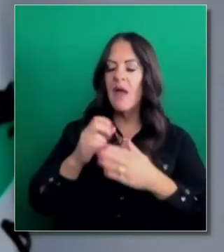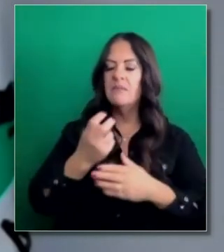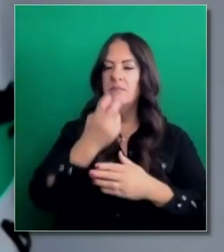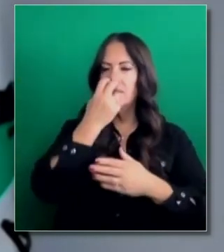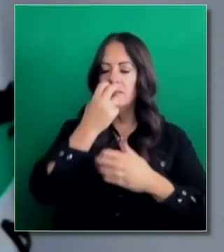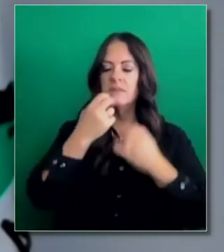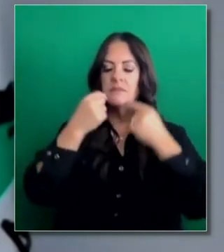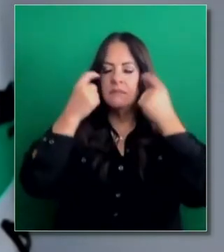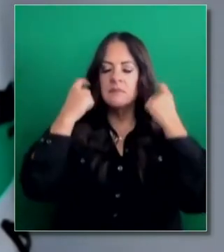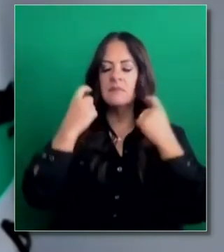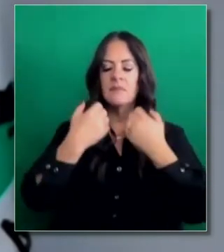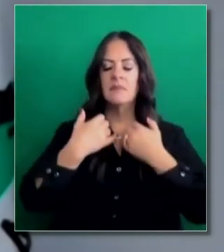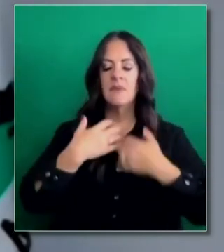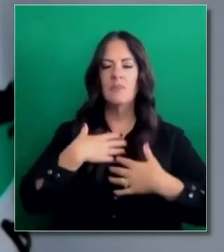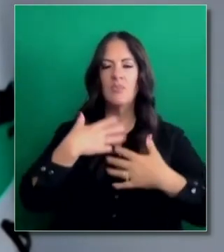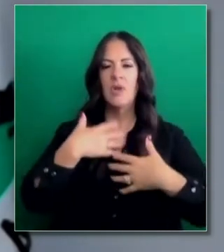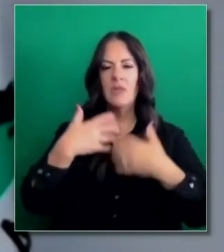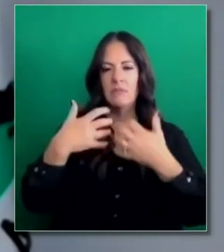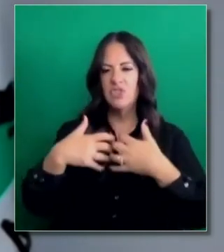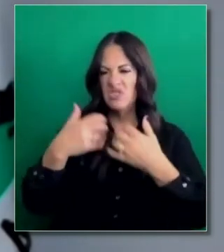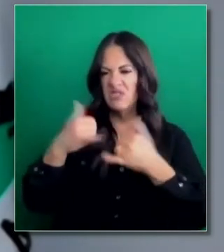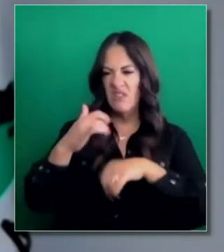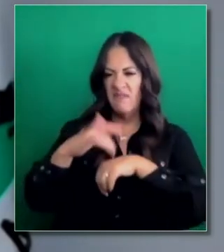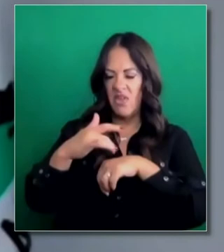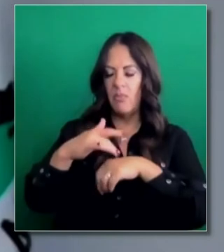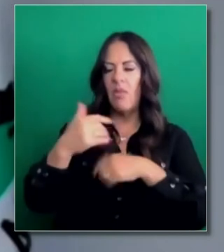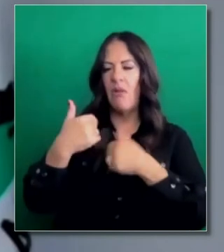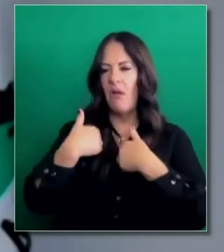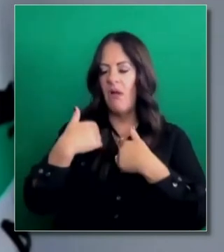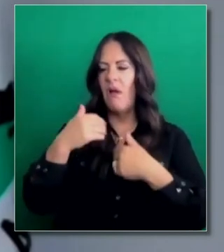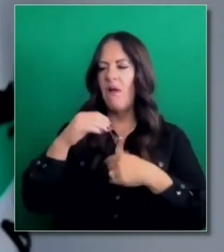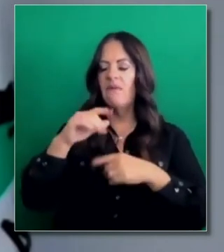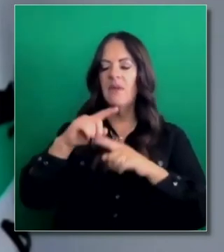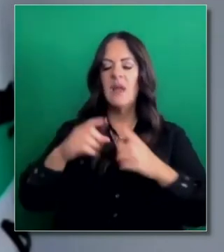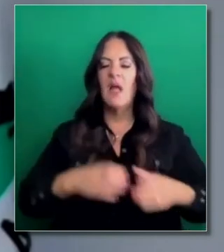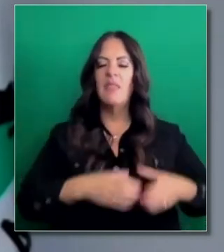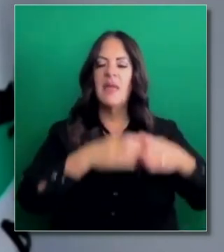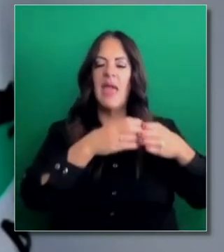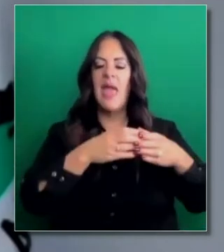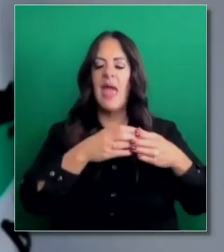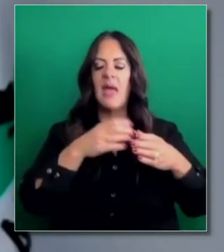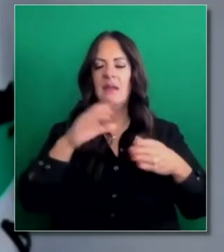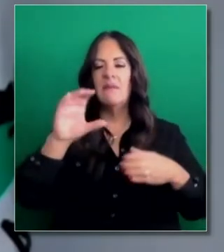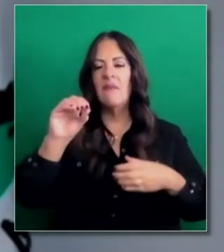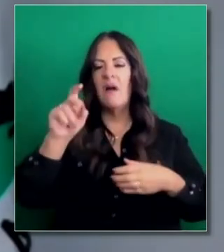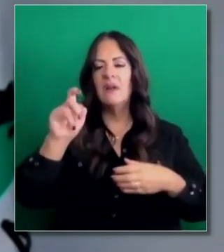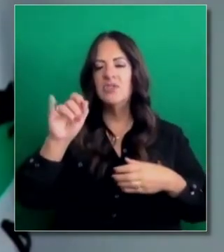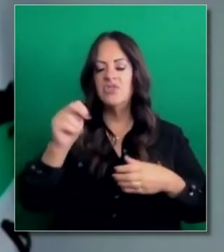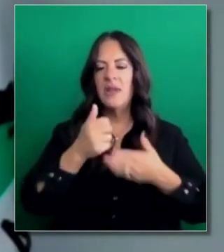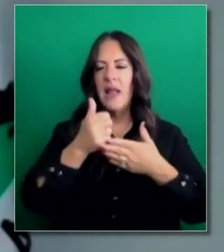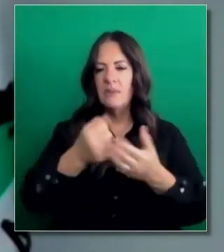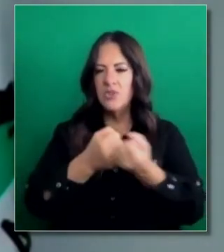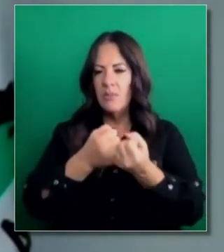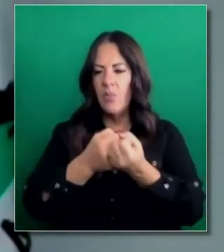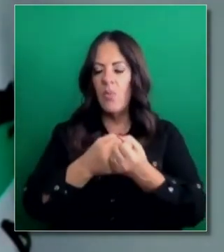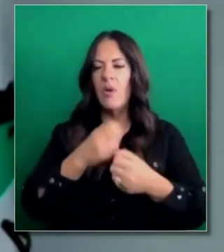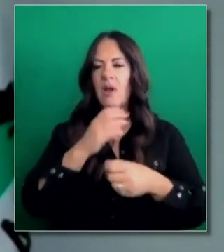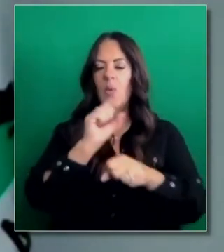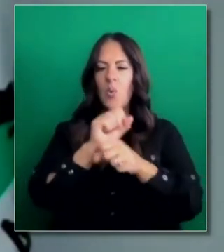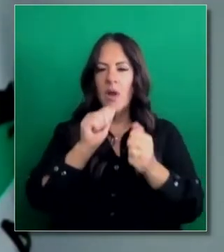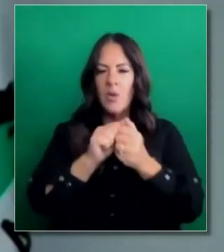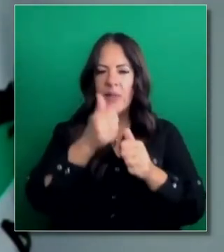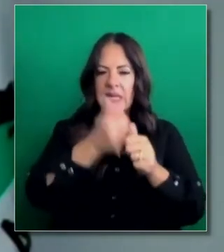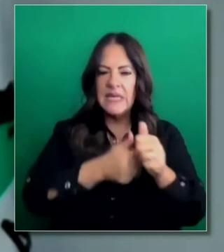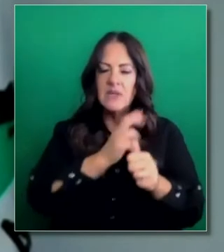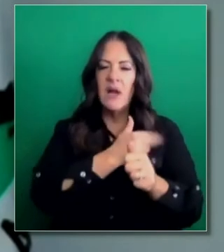seguros que el sistema de emergencia 911 sea robusto para llegar a aquellos lugares donde hace